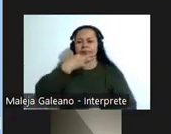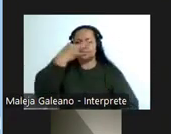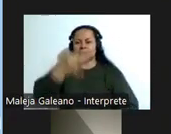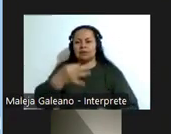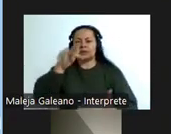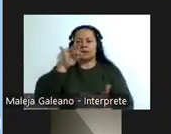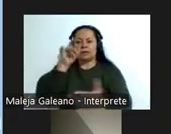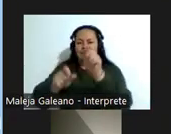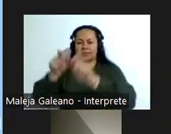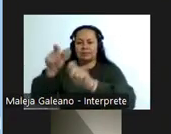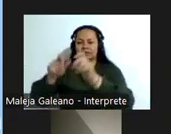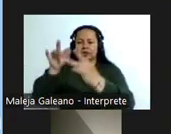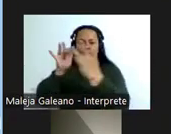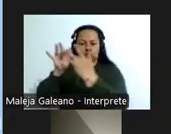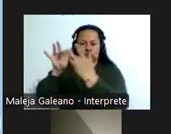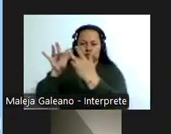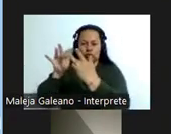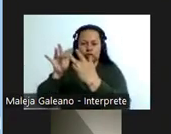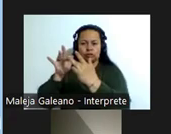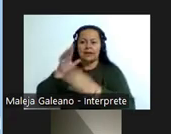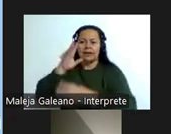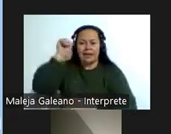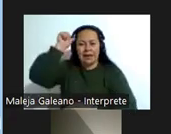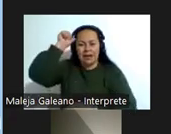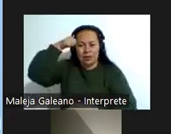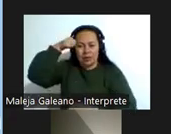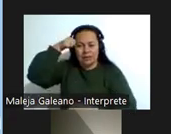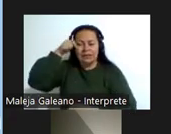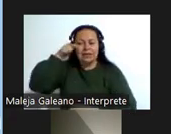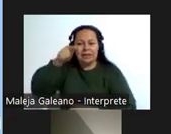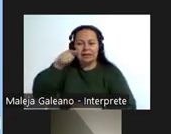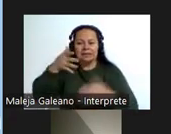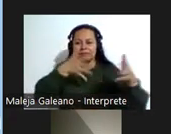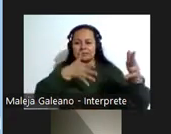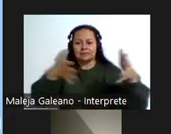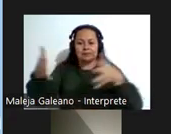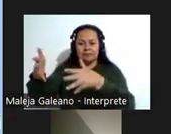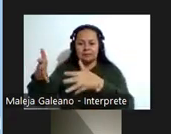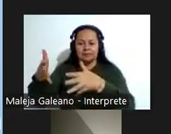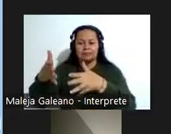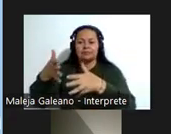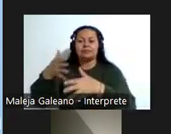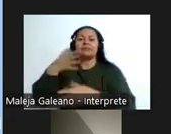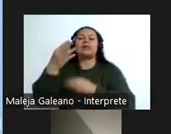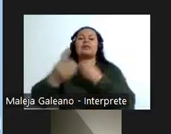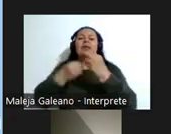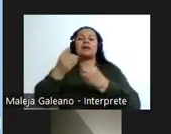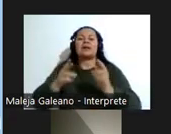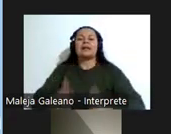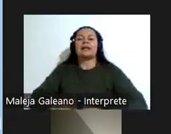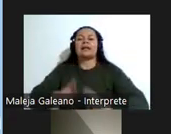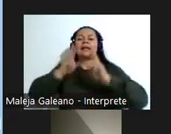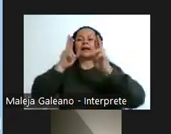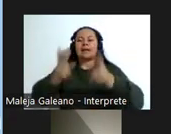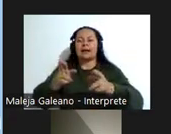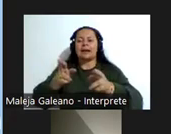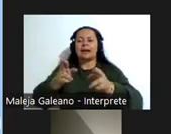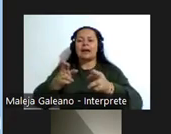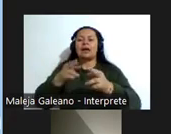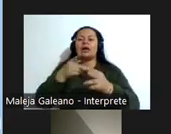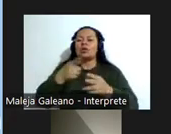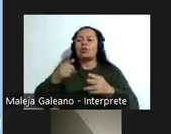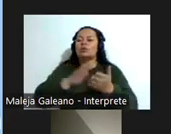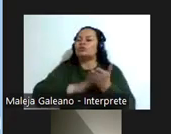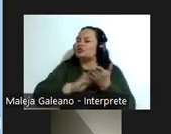aquí conectadas y que acuerpan esas enseñanzas que me han regalado esa